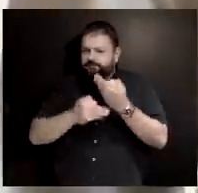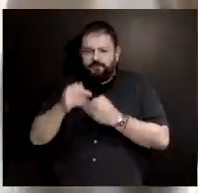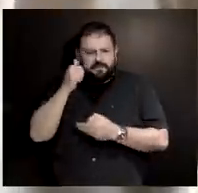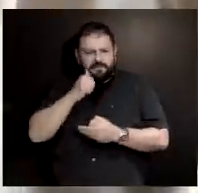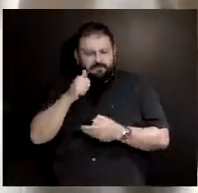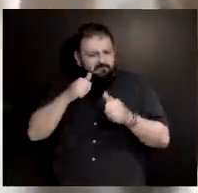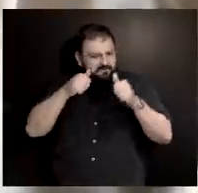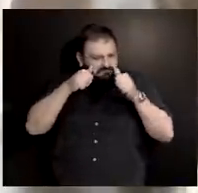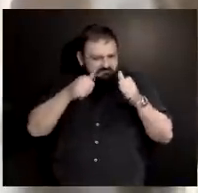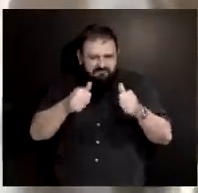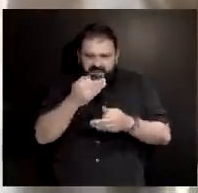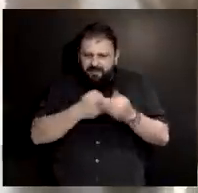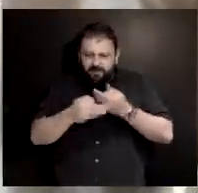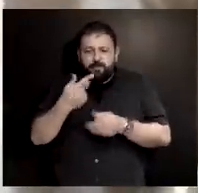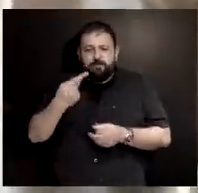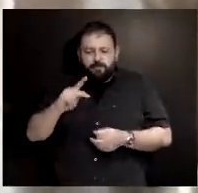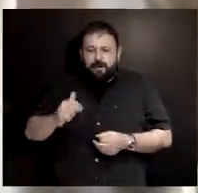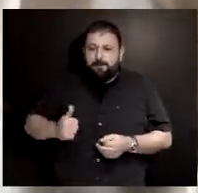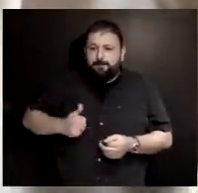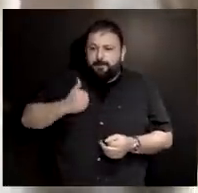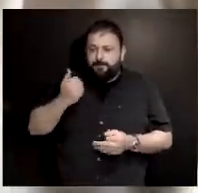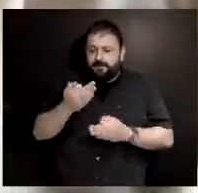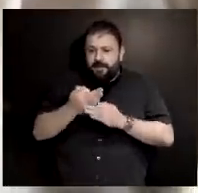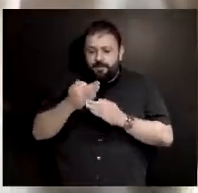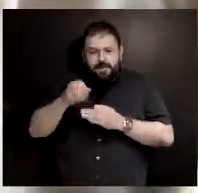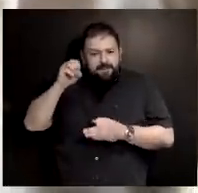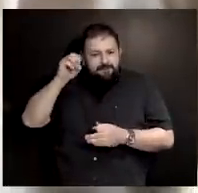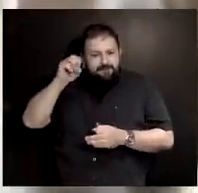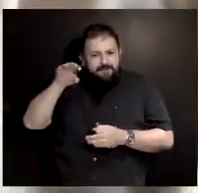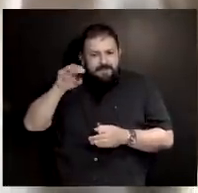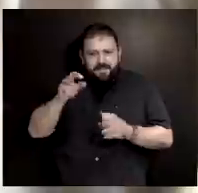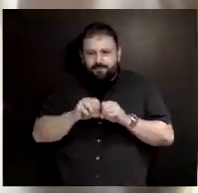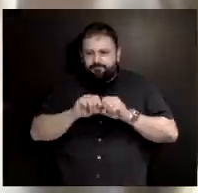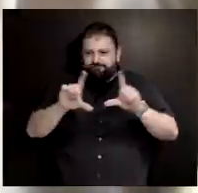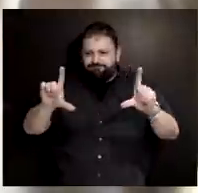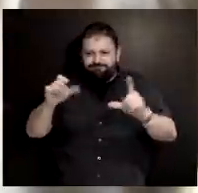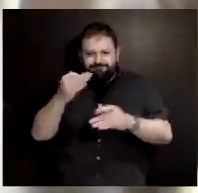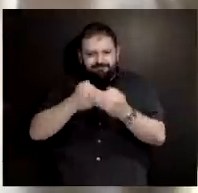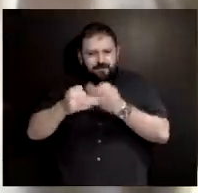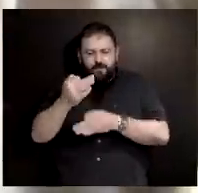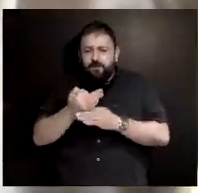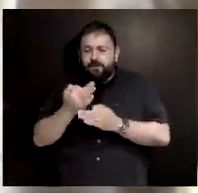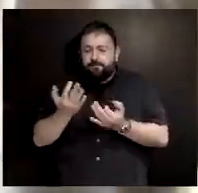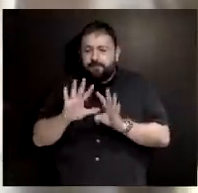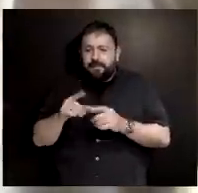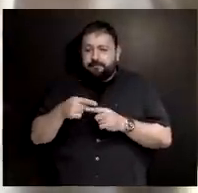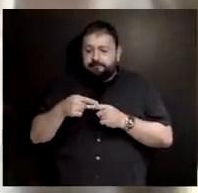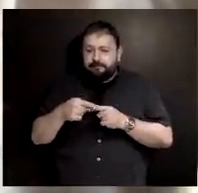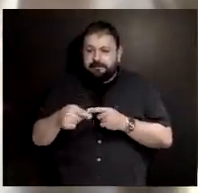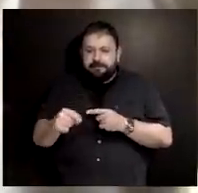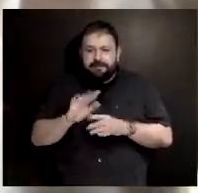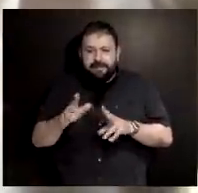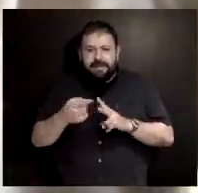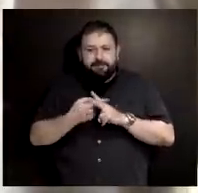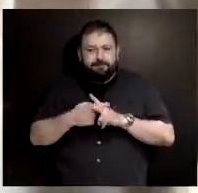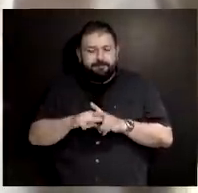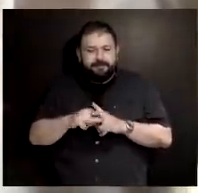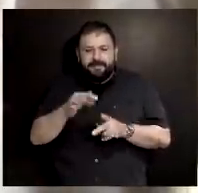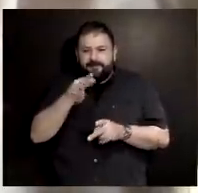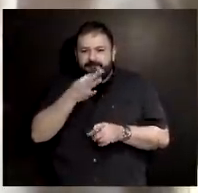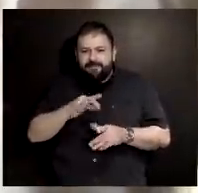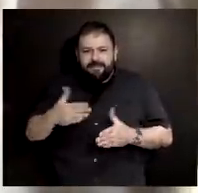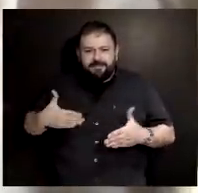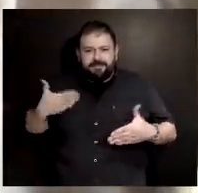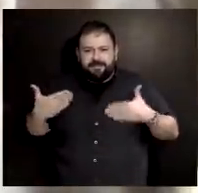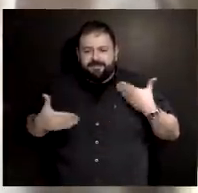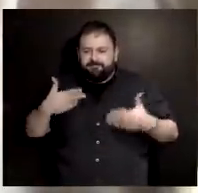estamos, pero aprovechando que los tenemos aquí en vivo y días, poquitos días ya para empezar los festejos, de